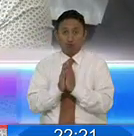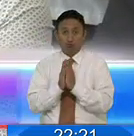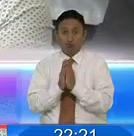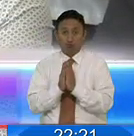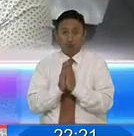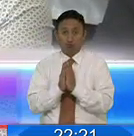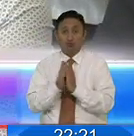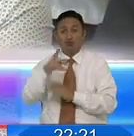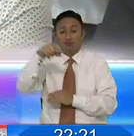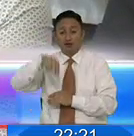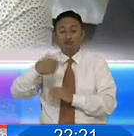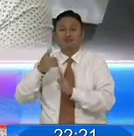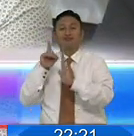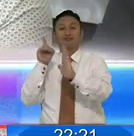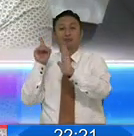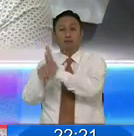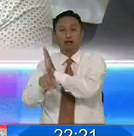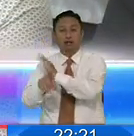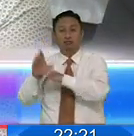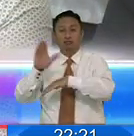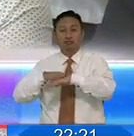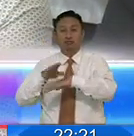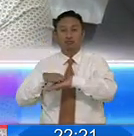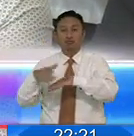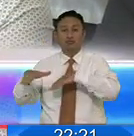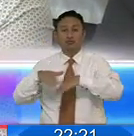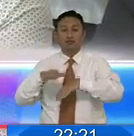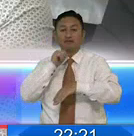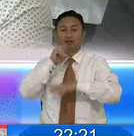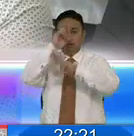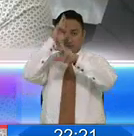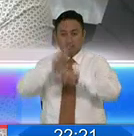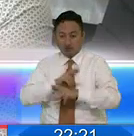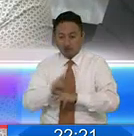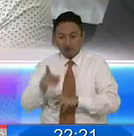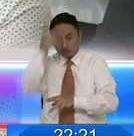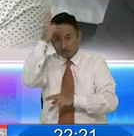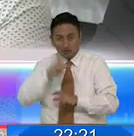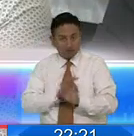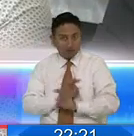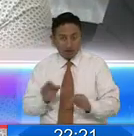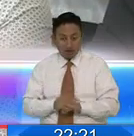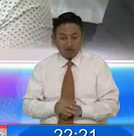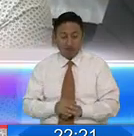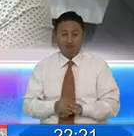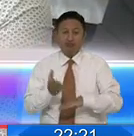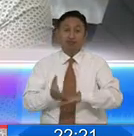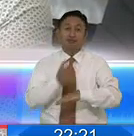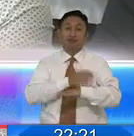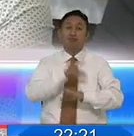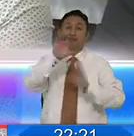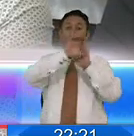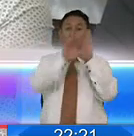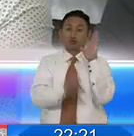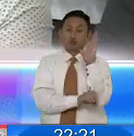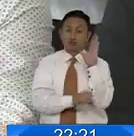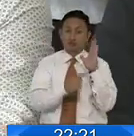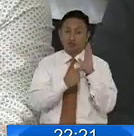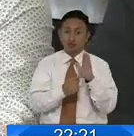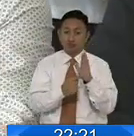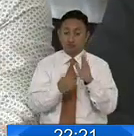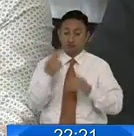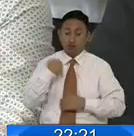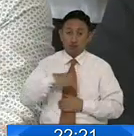demanda por una opción por incumplimiento conforme a lo que prescribe la constitución nosotros